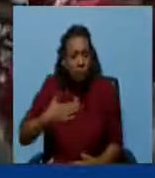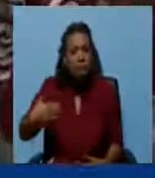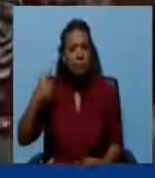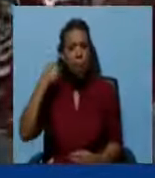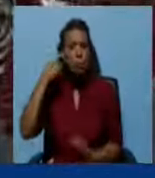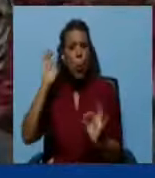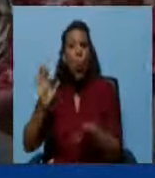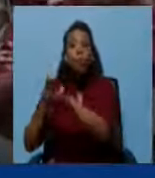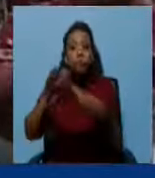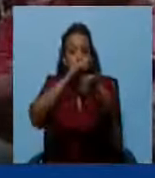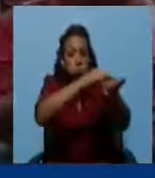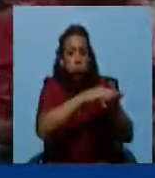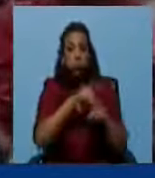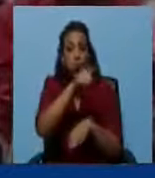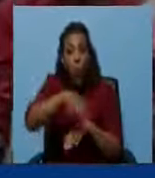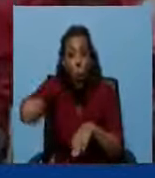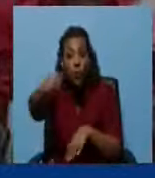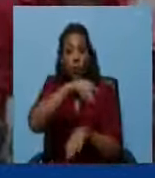convocar